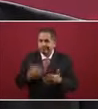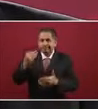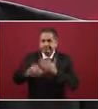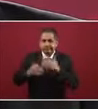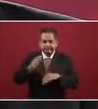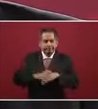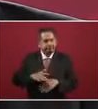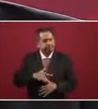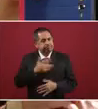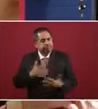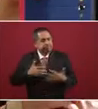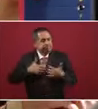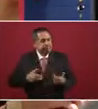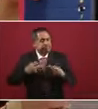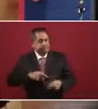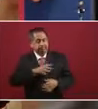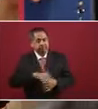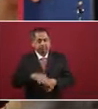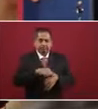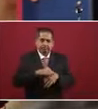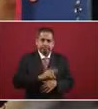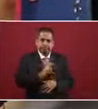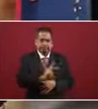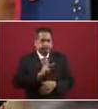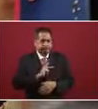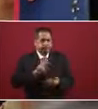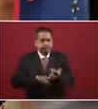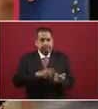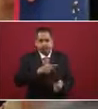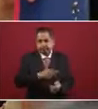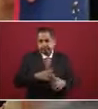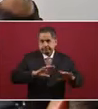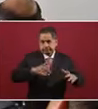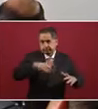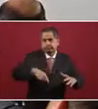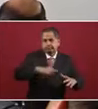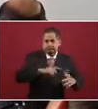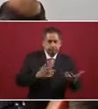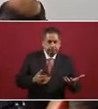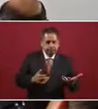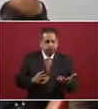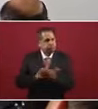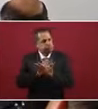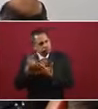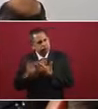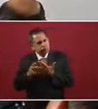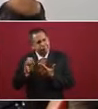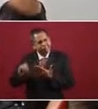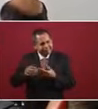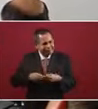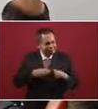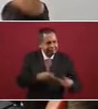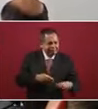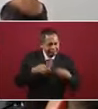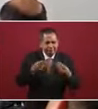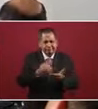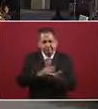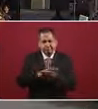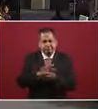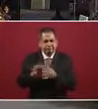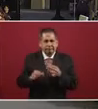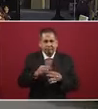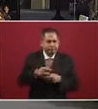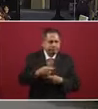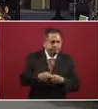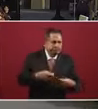siendo sensibles a la gente más necesitada en esa área, a pesar de que los programas sociales pues se están